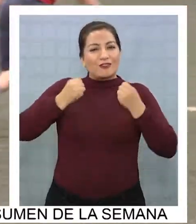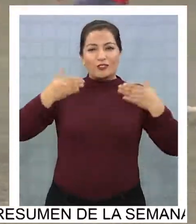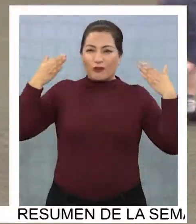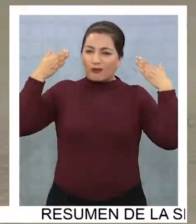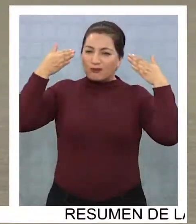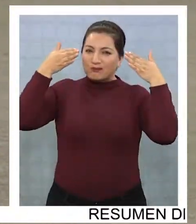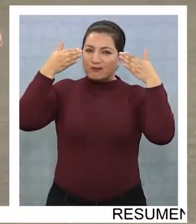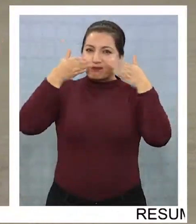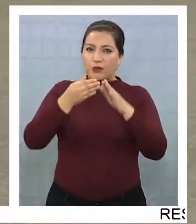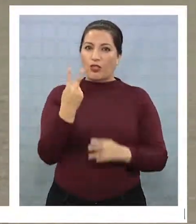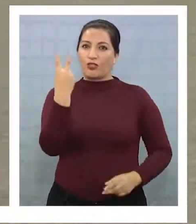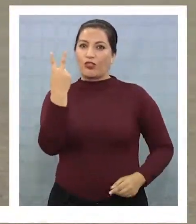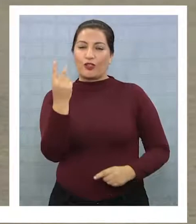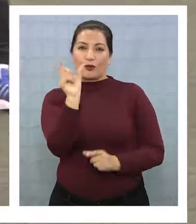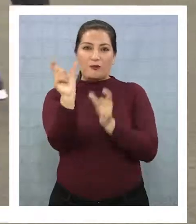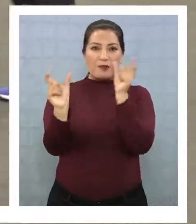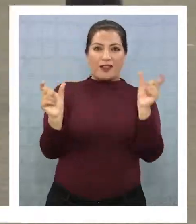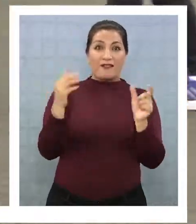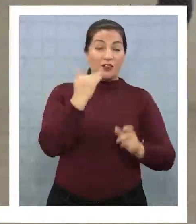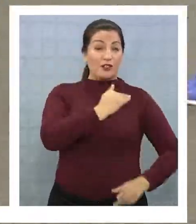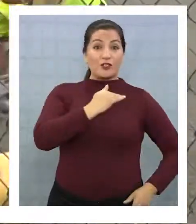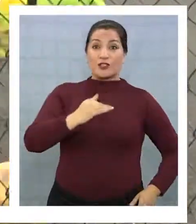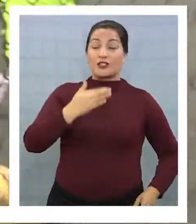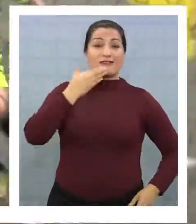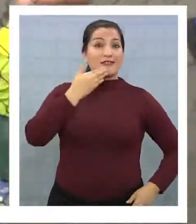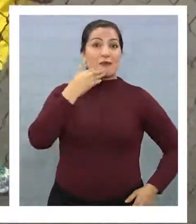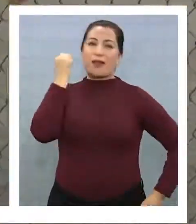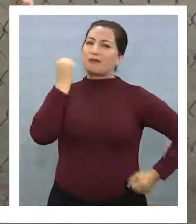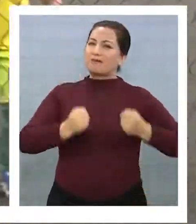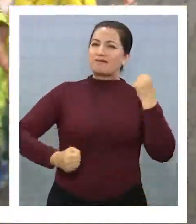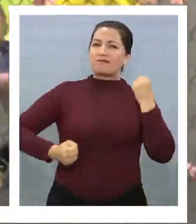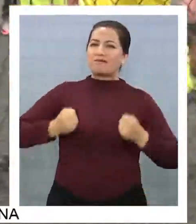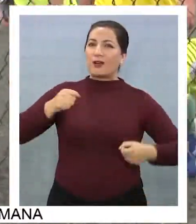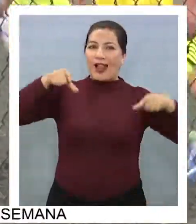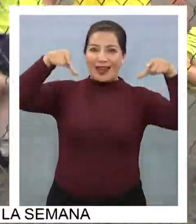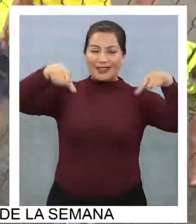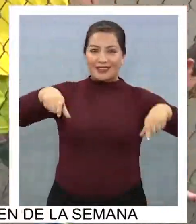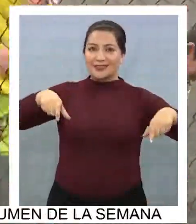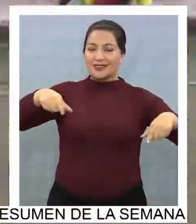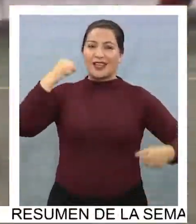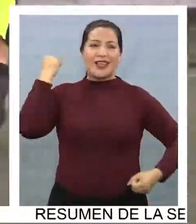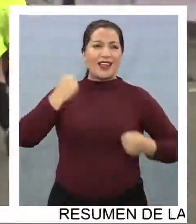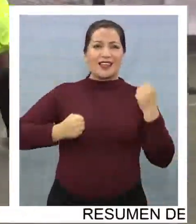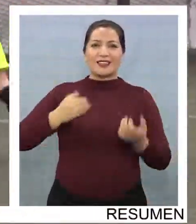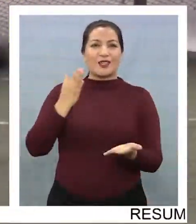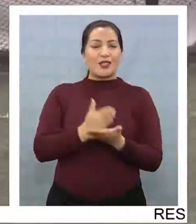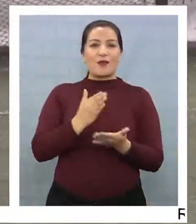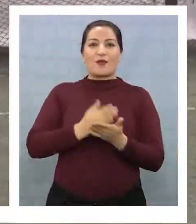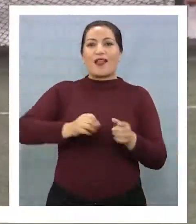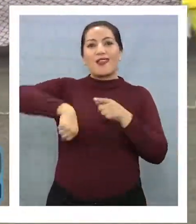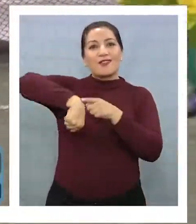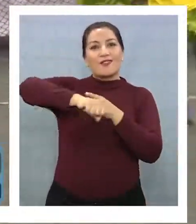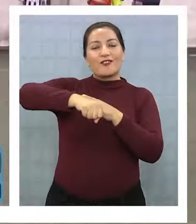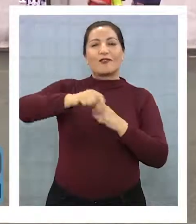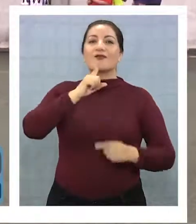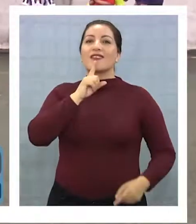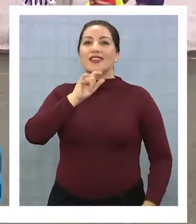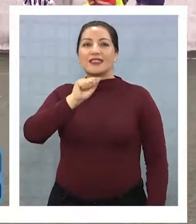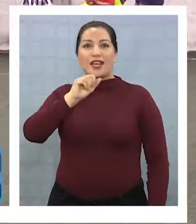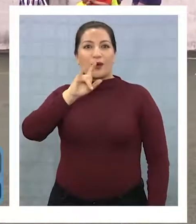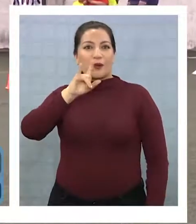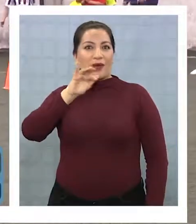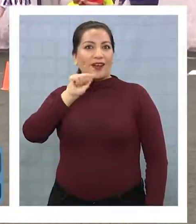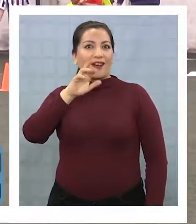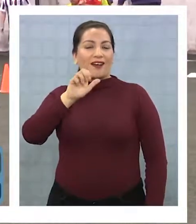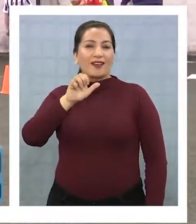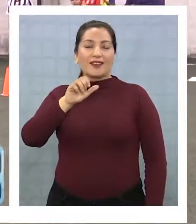Esfuerzo y dedicación, dos palabras que al igual que estos niños, también corren por esta cancha. La cancha de la Escuela de Fútbol Taucare